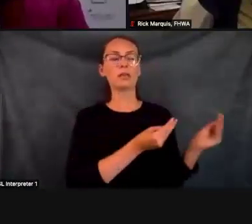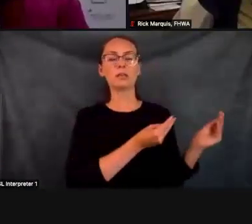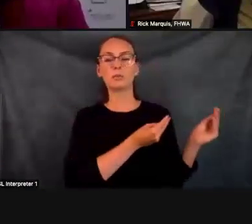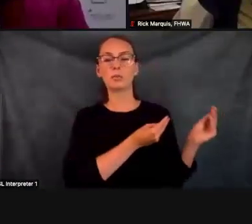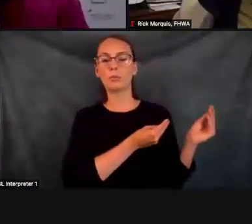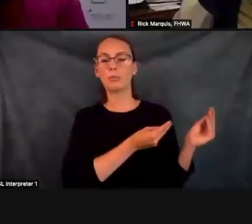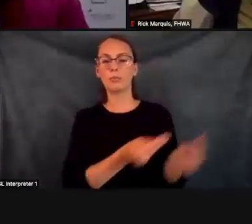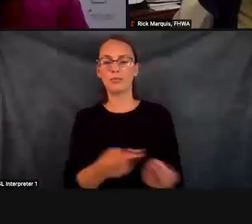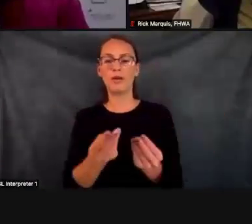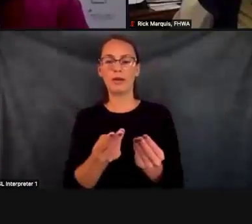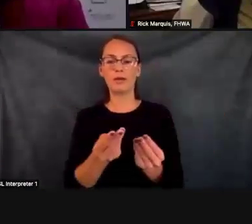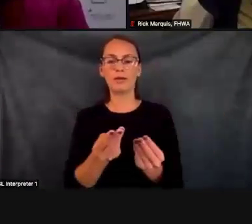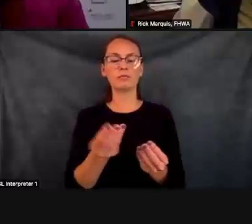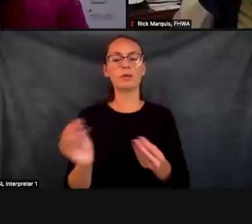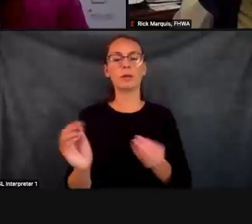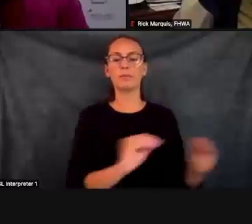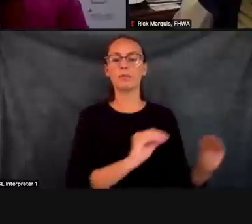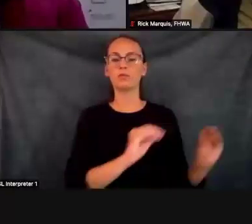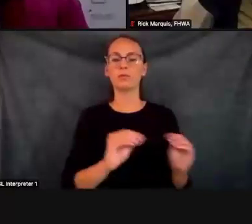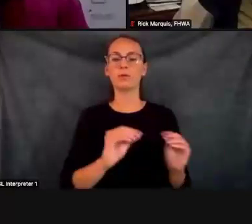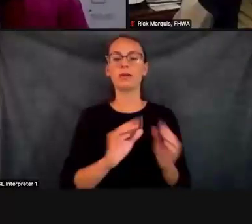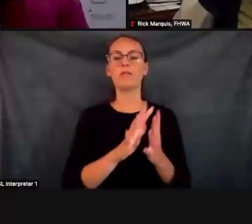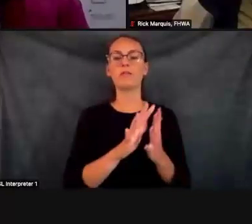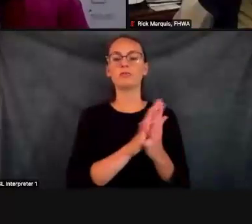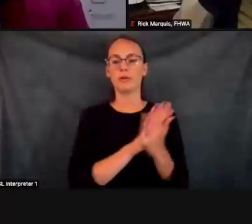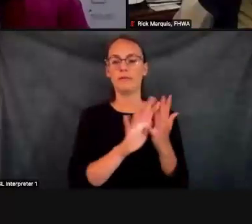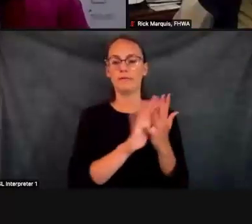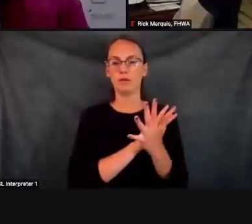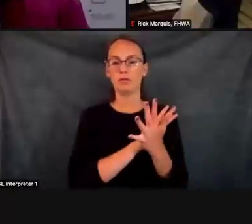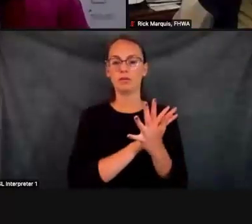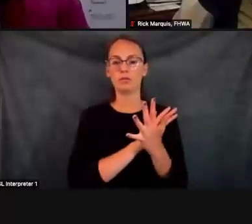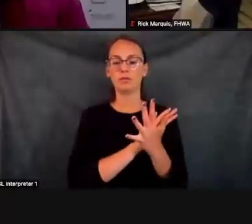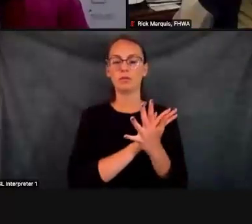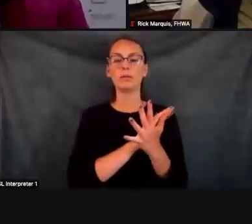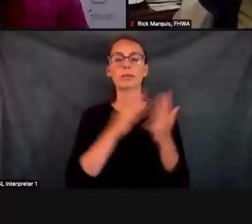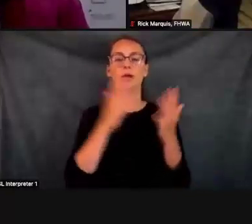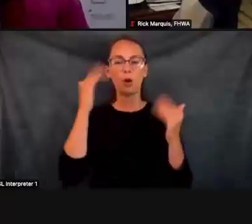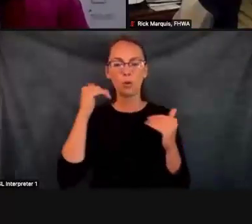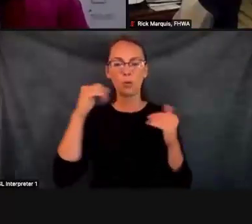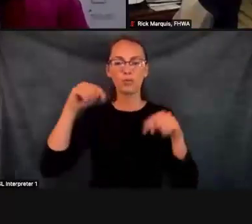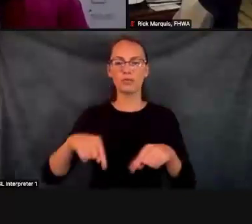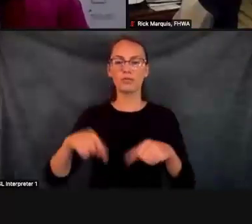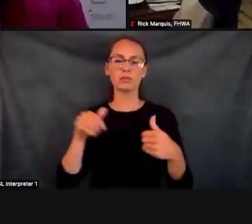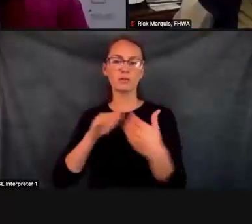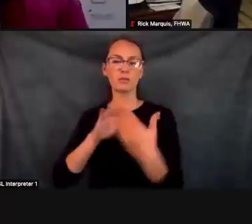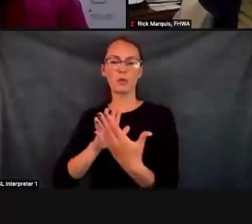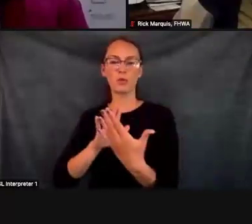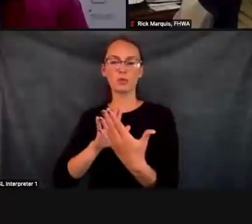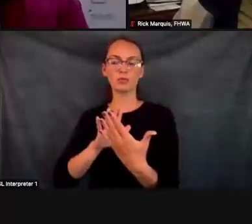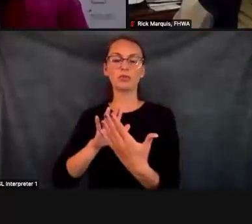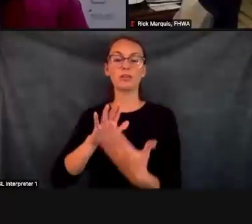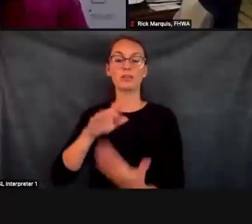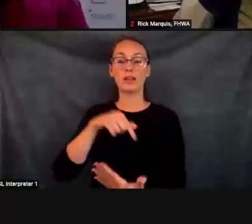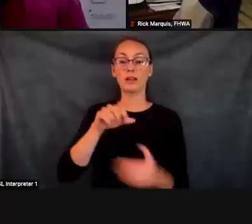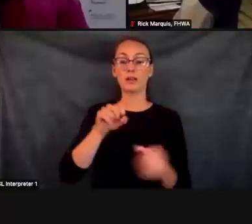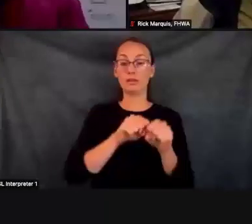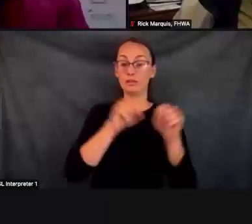tienen un rol de mover al tráfico, pero espero que eso